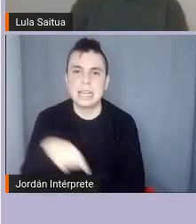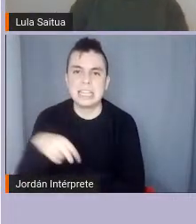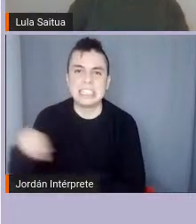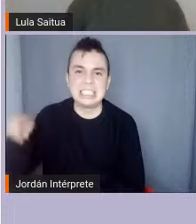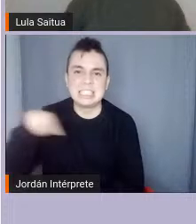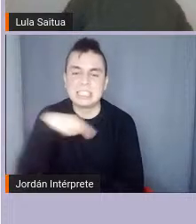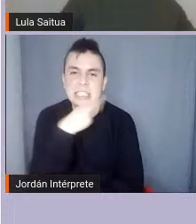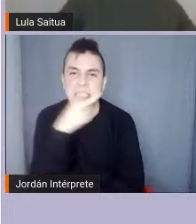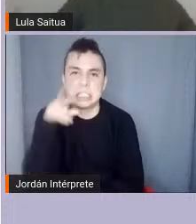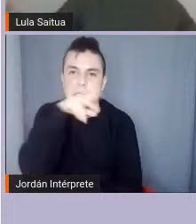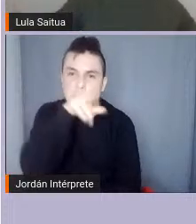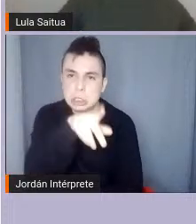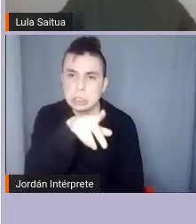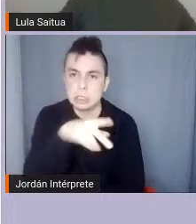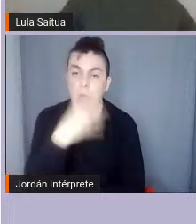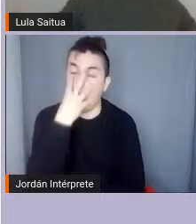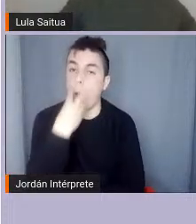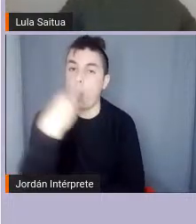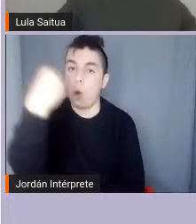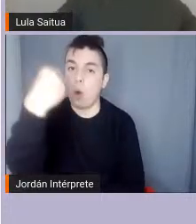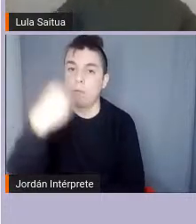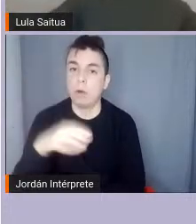El lobo.